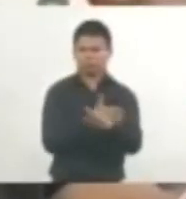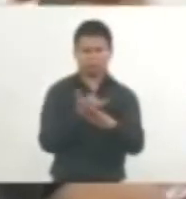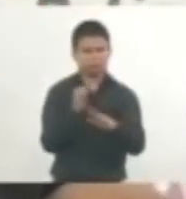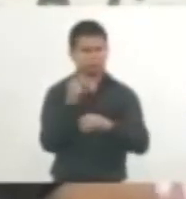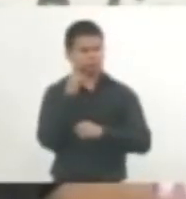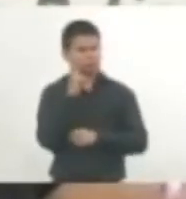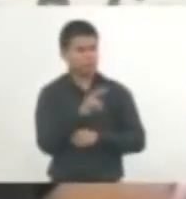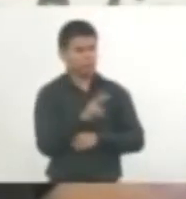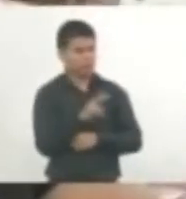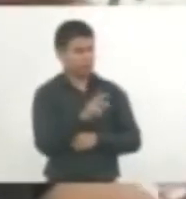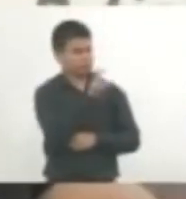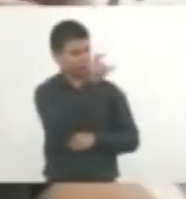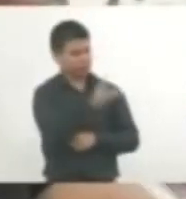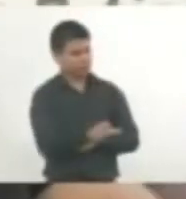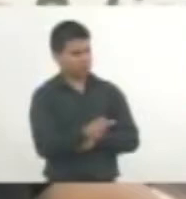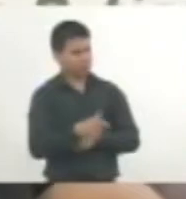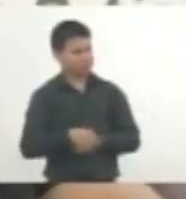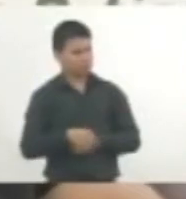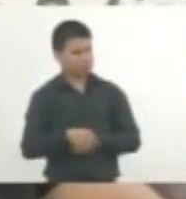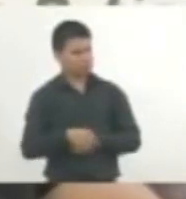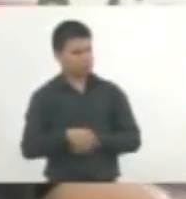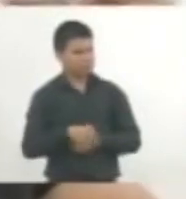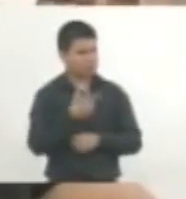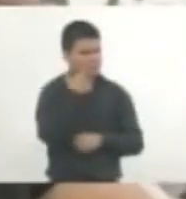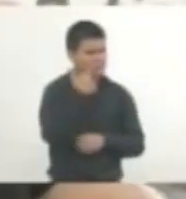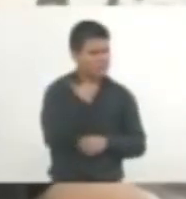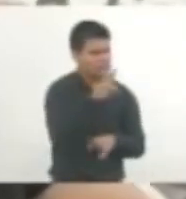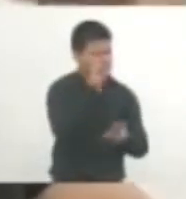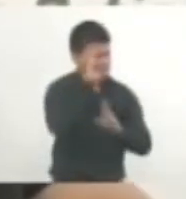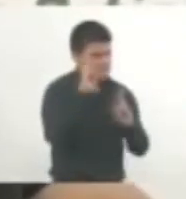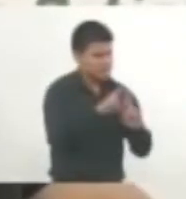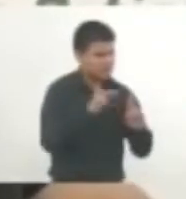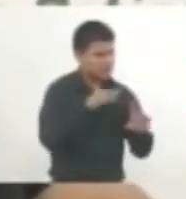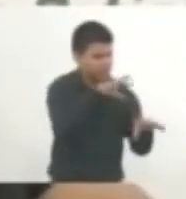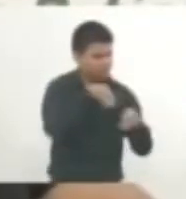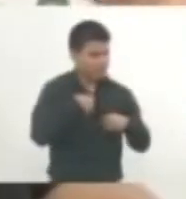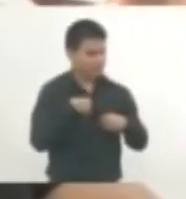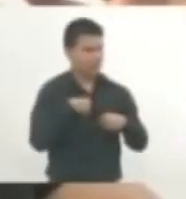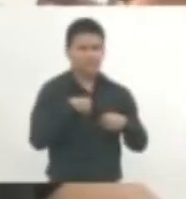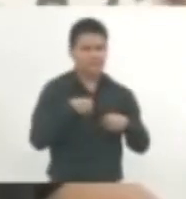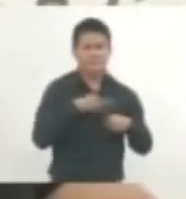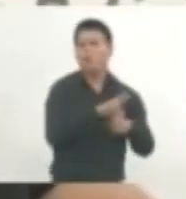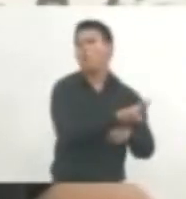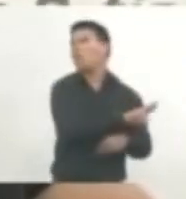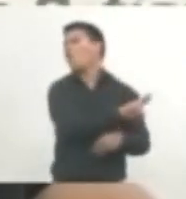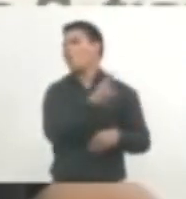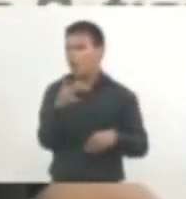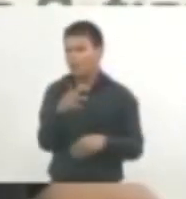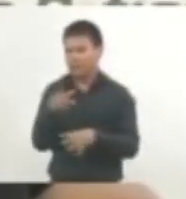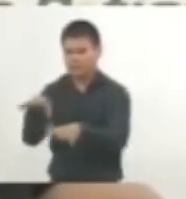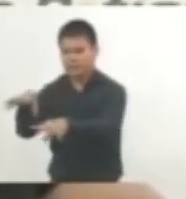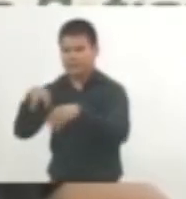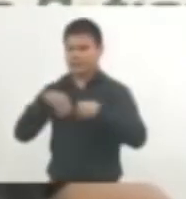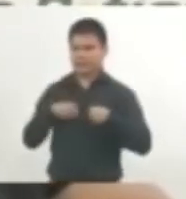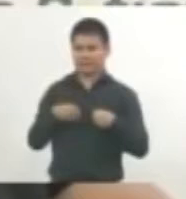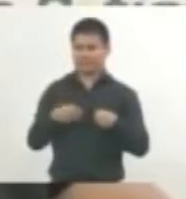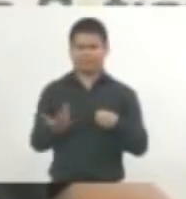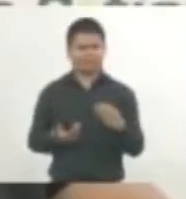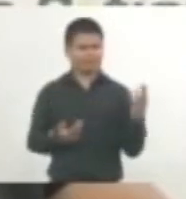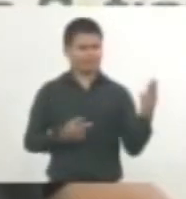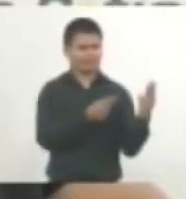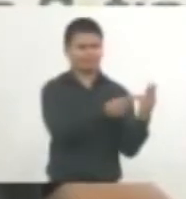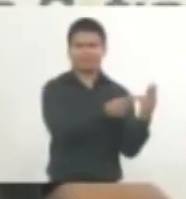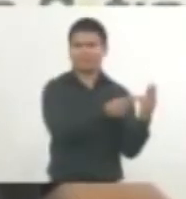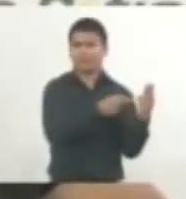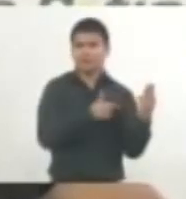directivo que no es el legítimo consejo directivo nombrado, en este caso, con los tres miembros que debe designar la Fundación Acosta